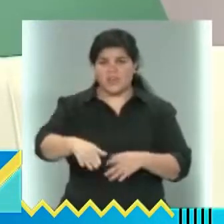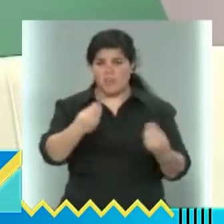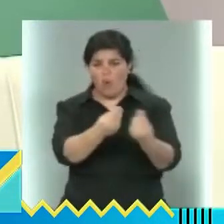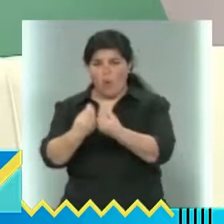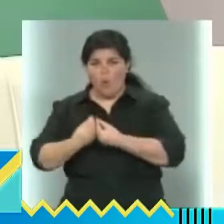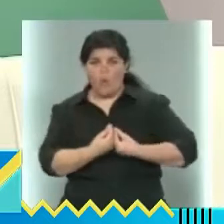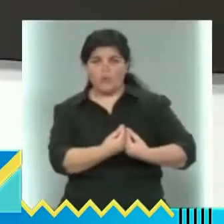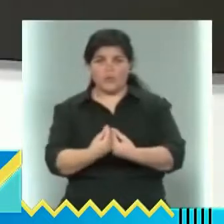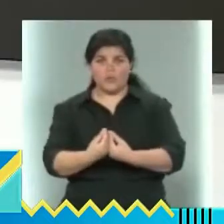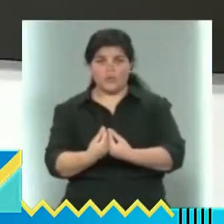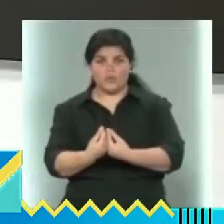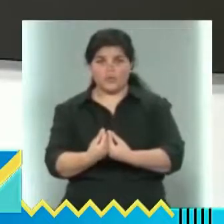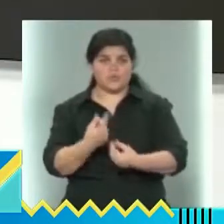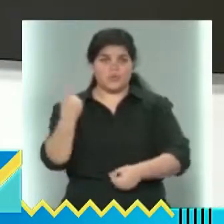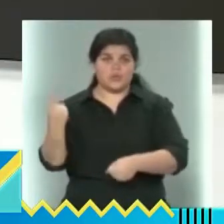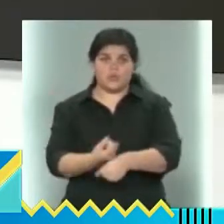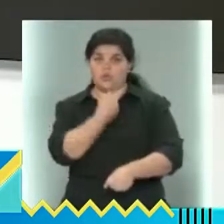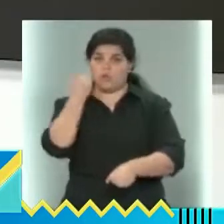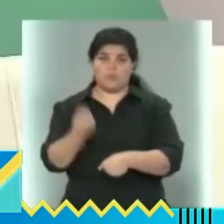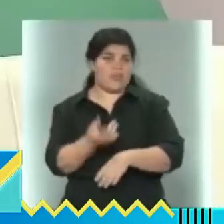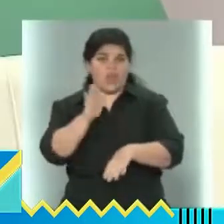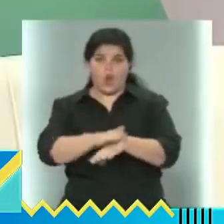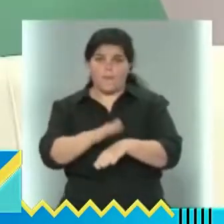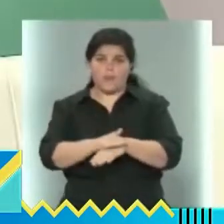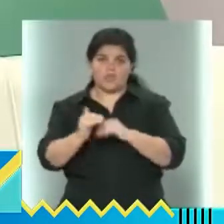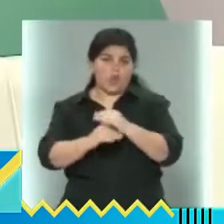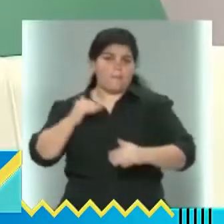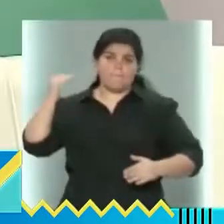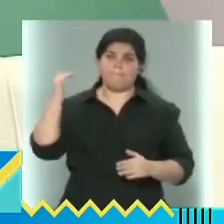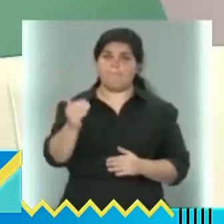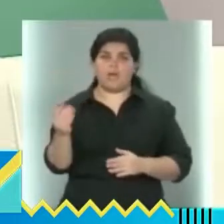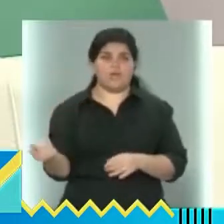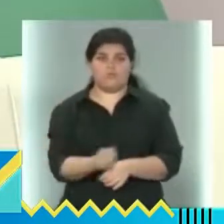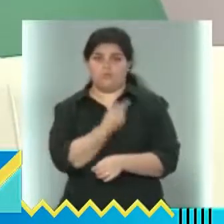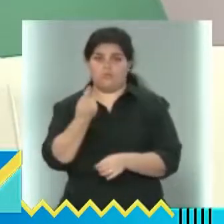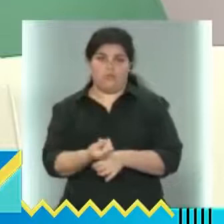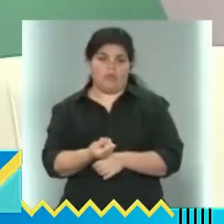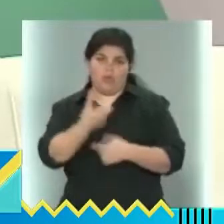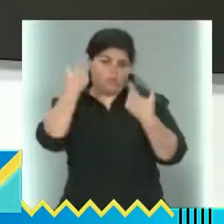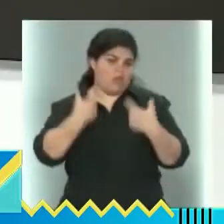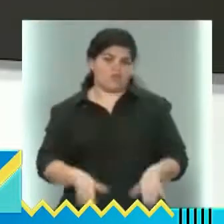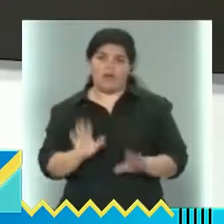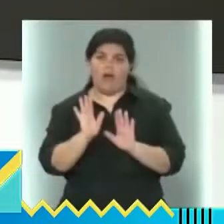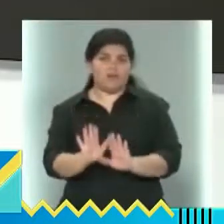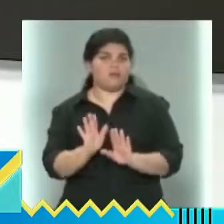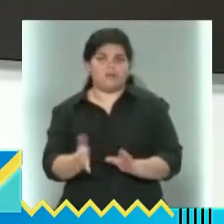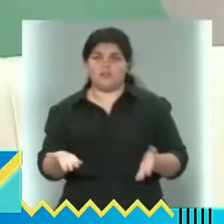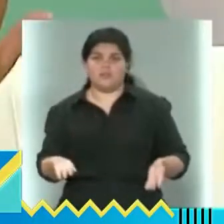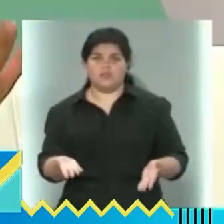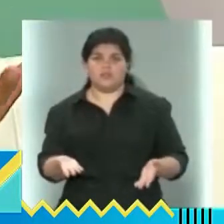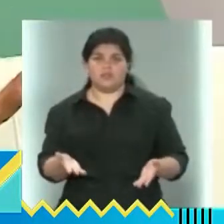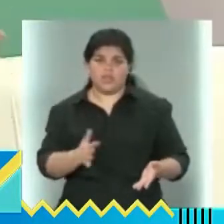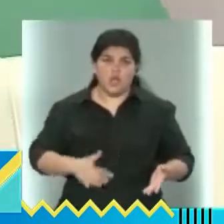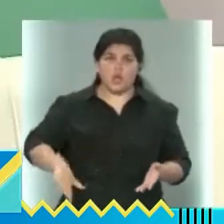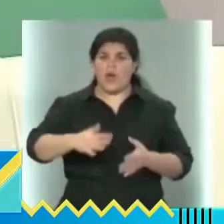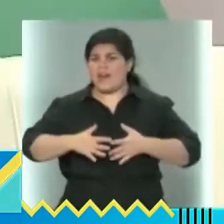ya más del compromiso que tiene y bueno, también de que es un ser humano. Entonces digo, tenemos un montón de